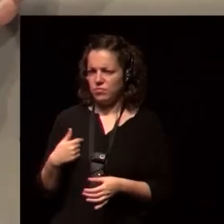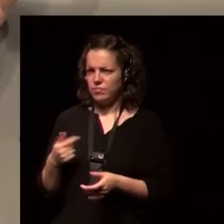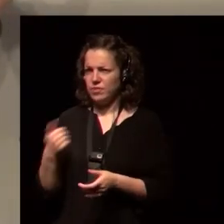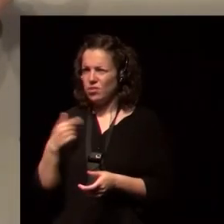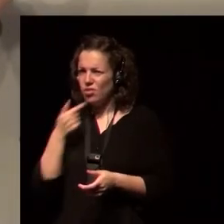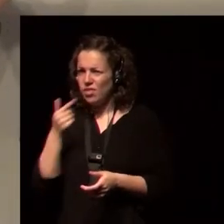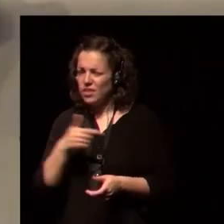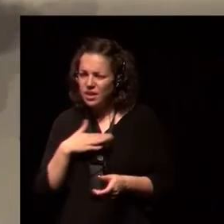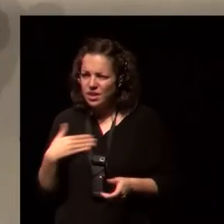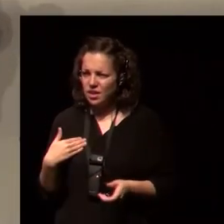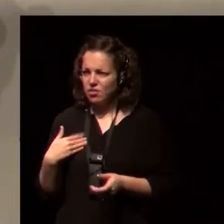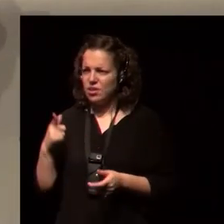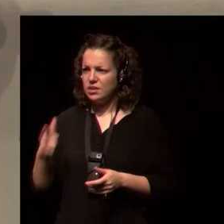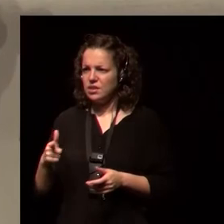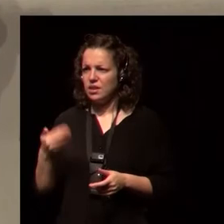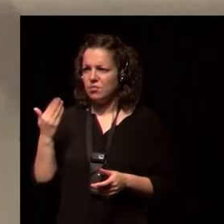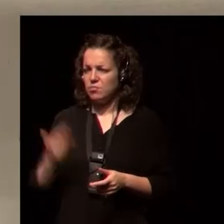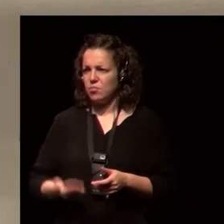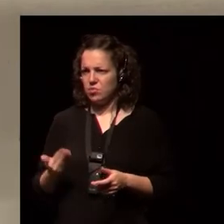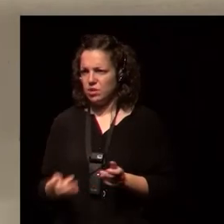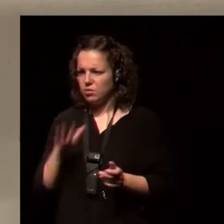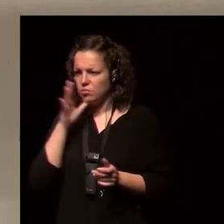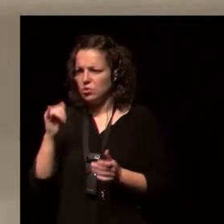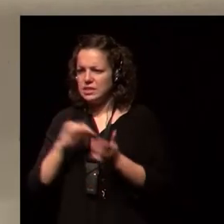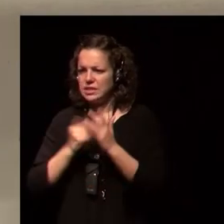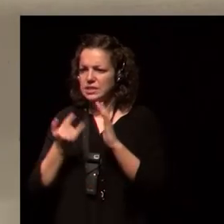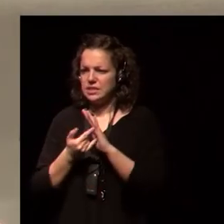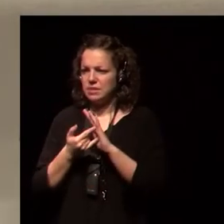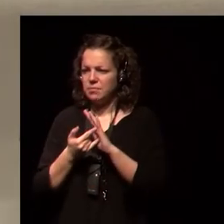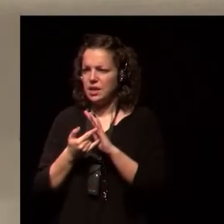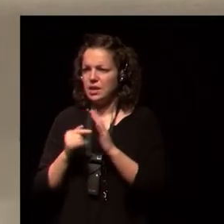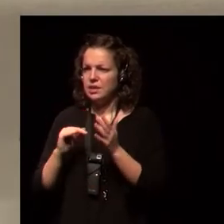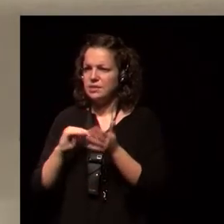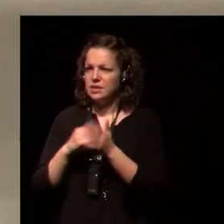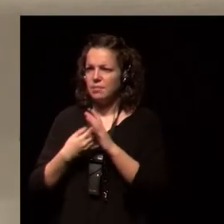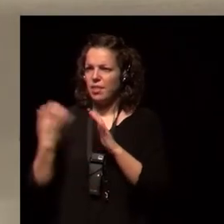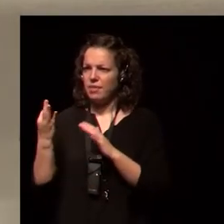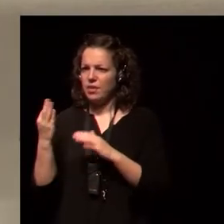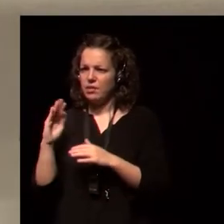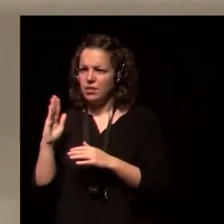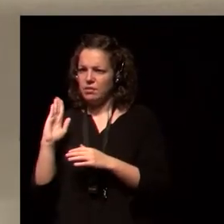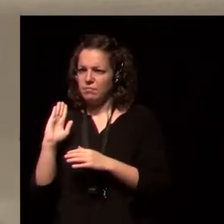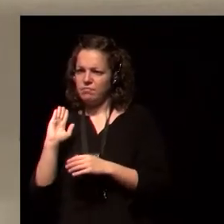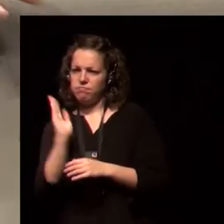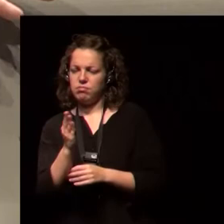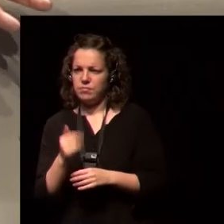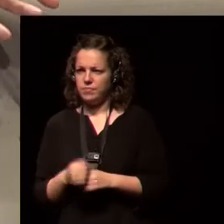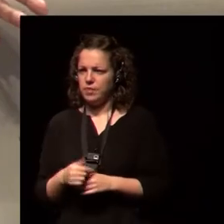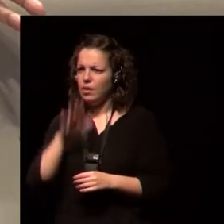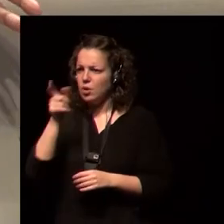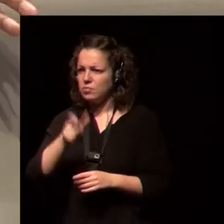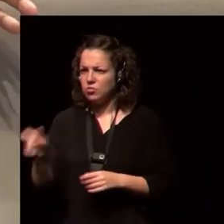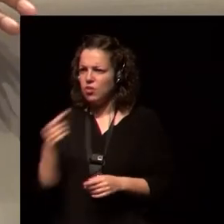quiero decir quizá es que es importante dentro del sistema hackear el propio sistema, como alguien ha